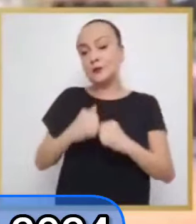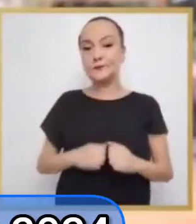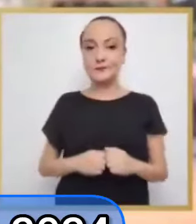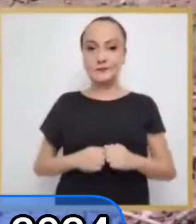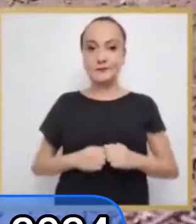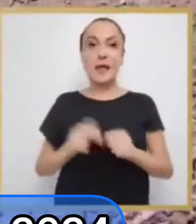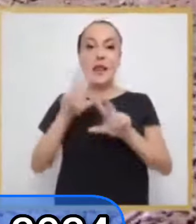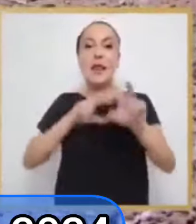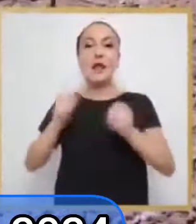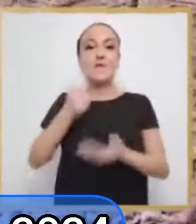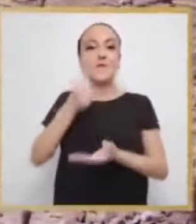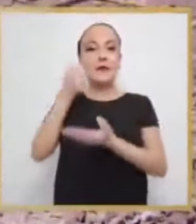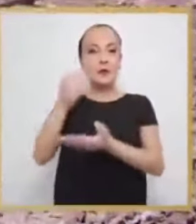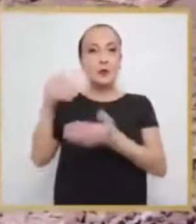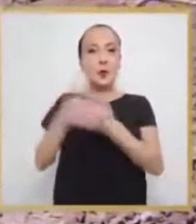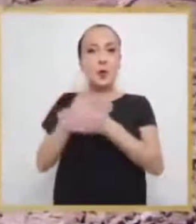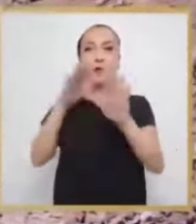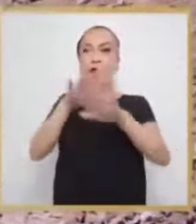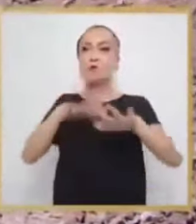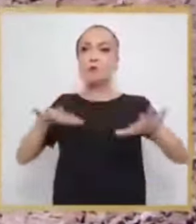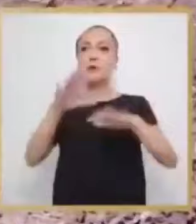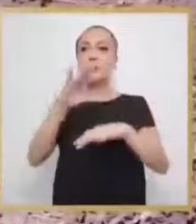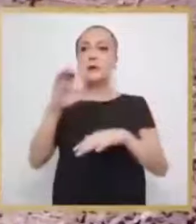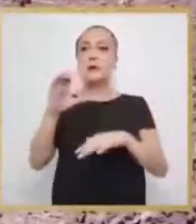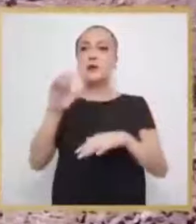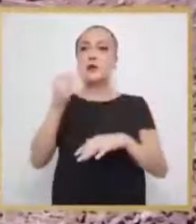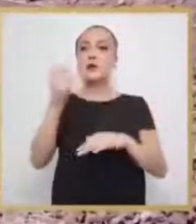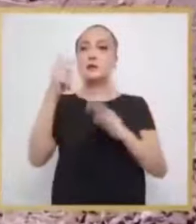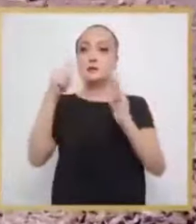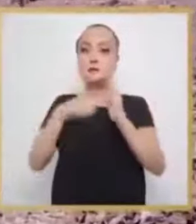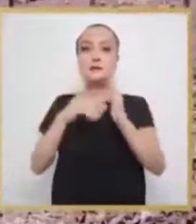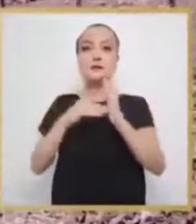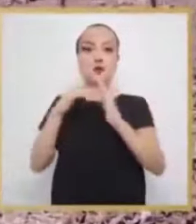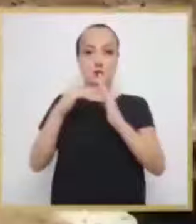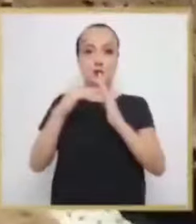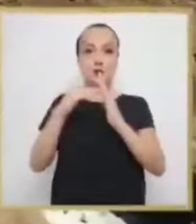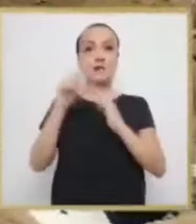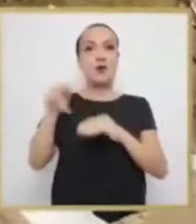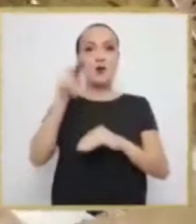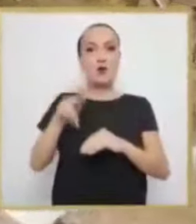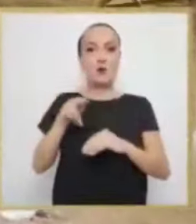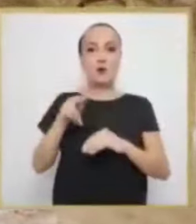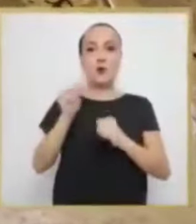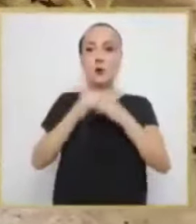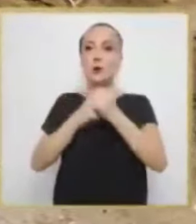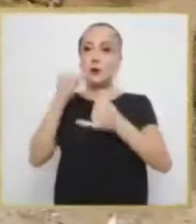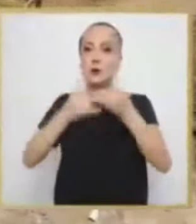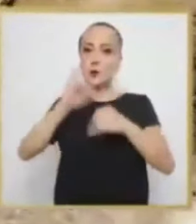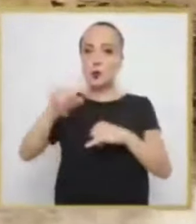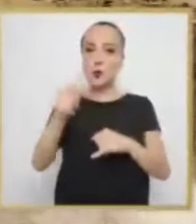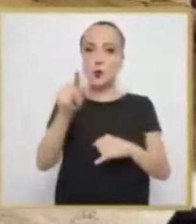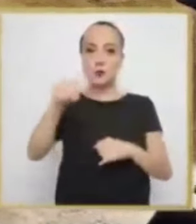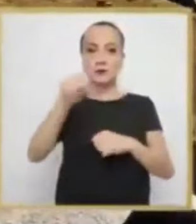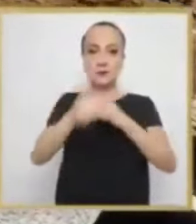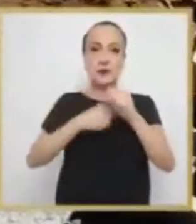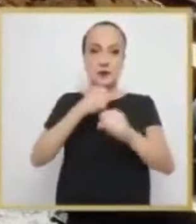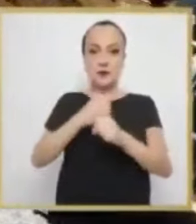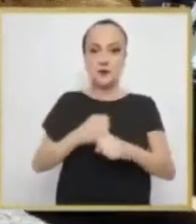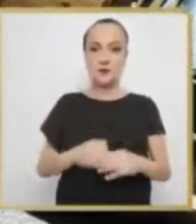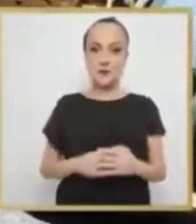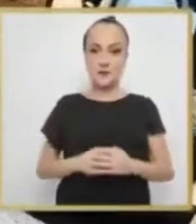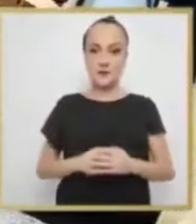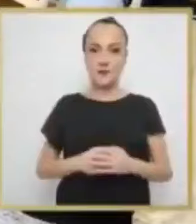construcción, ¿verdad? La inversión total en este nuevo campo ferial es de 510 millones de colones y la construcción concluye en julio de